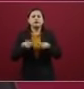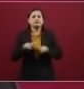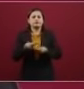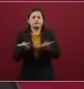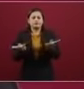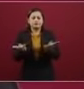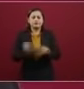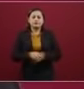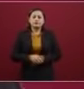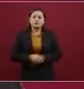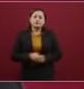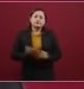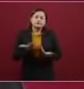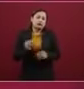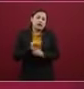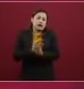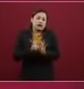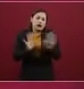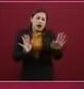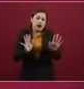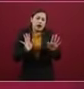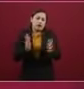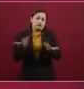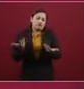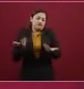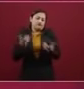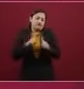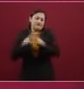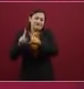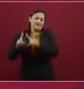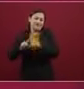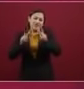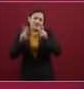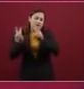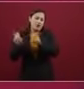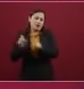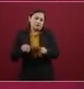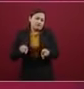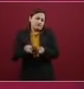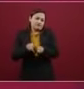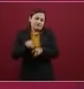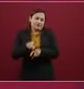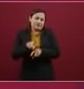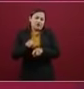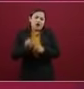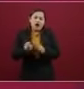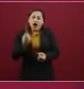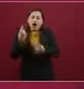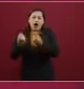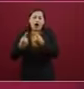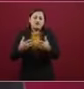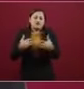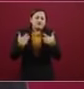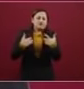hay resistencias, como en todo, pero no van a